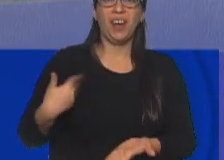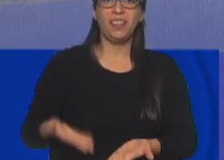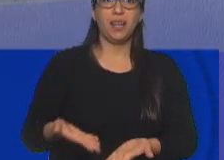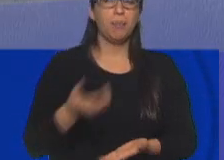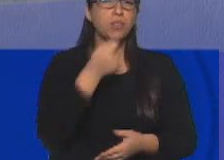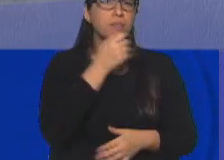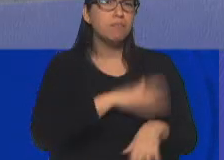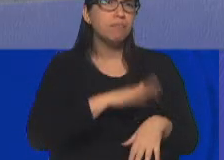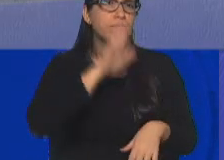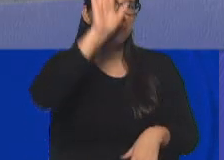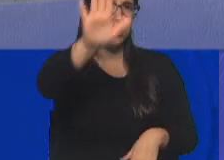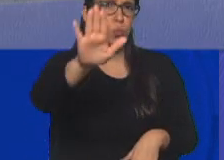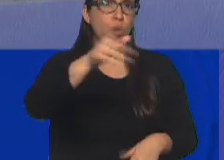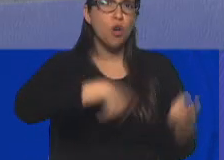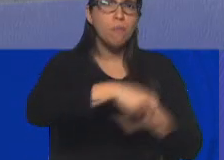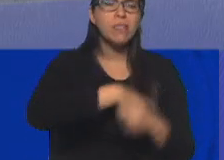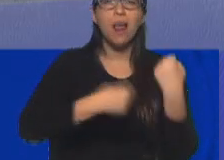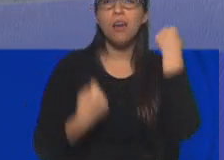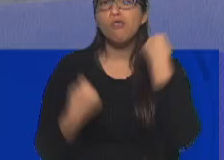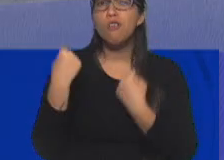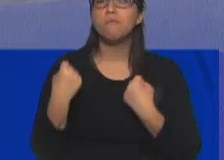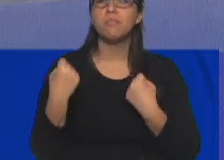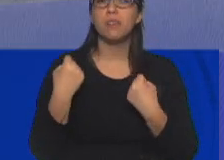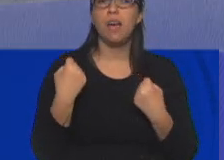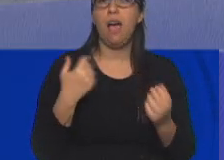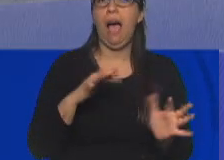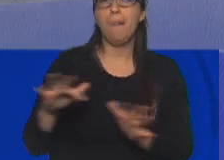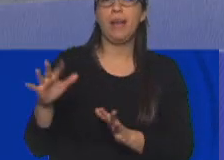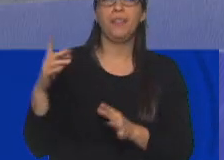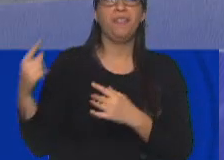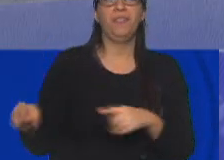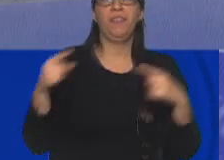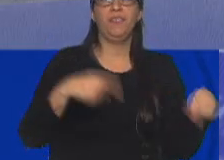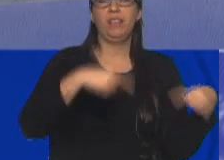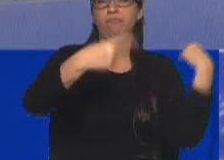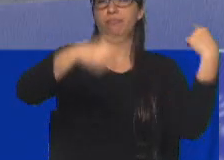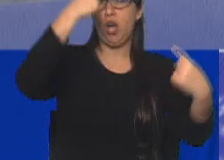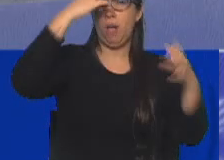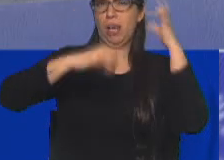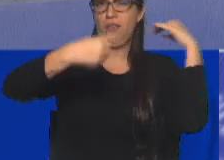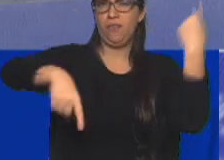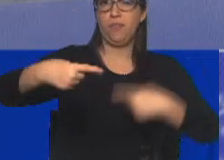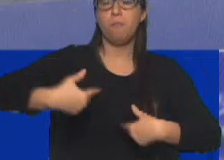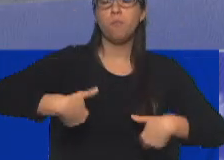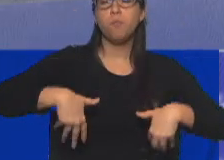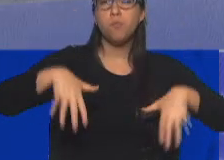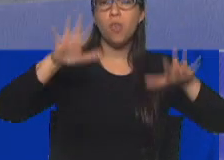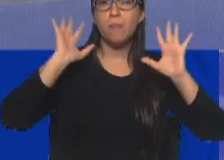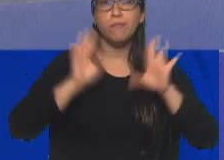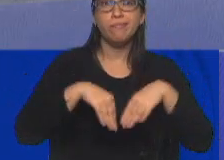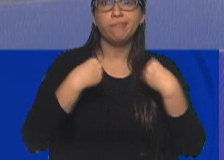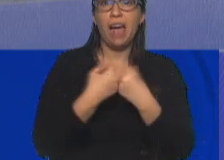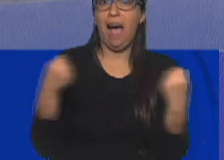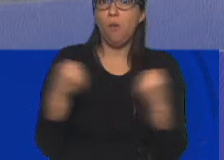proyección comercial y económica, más allá de las diferencias, como bien está señalando vos, podríamos decir que es bienvenido este